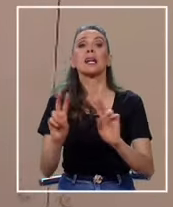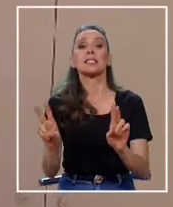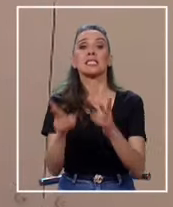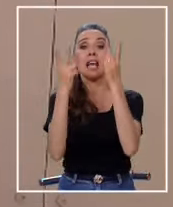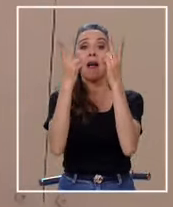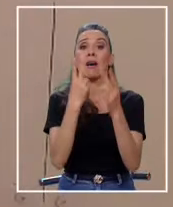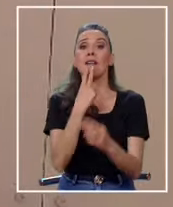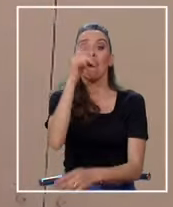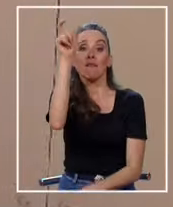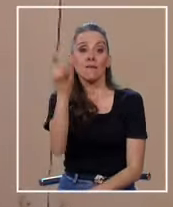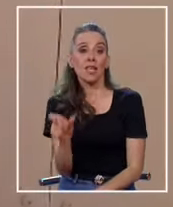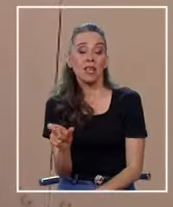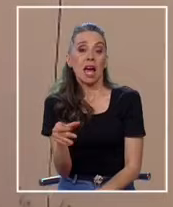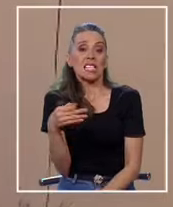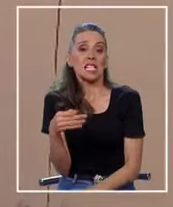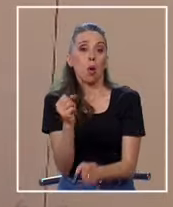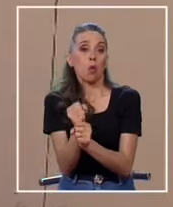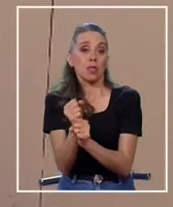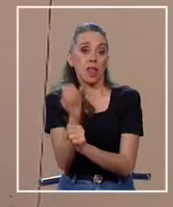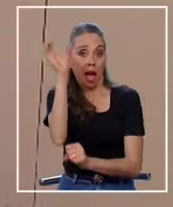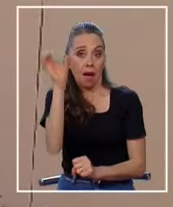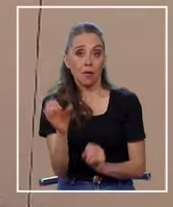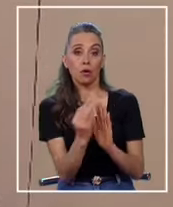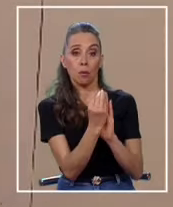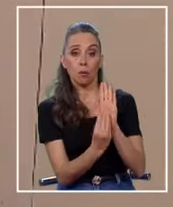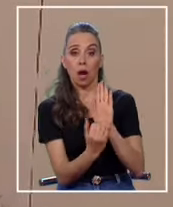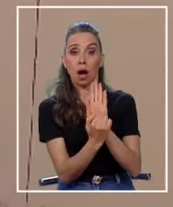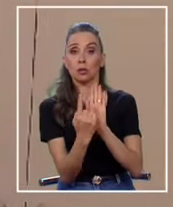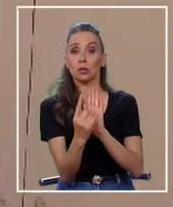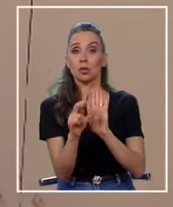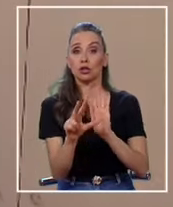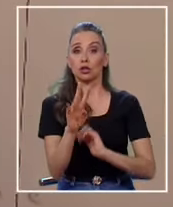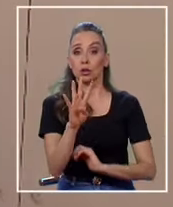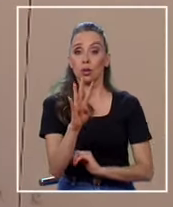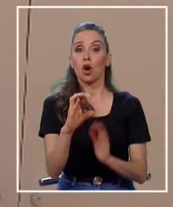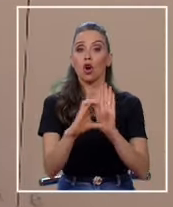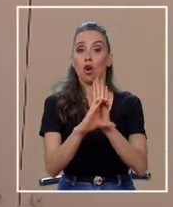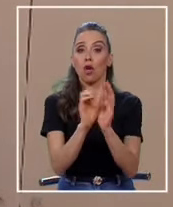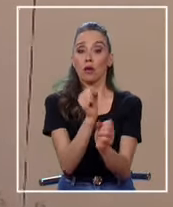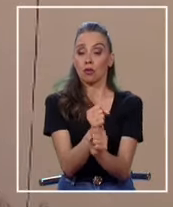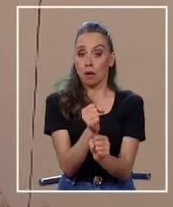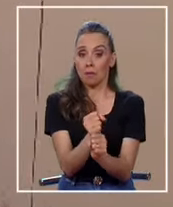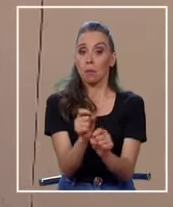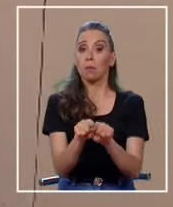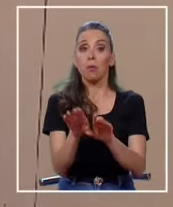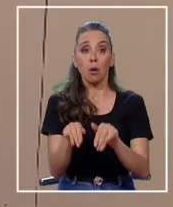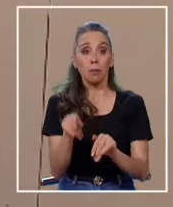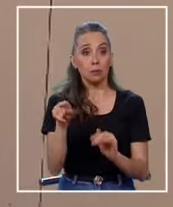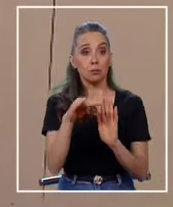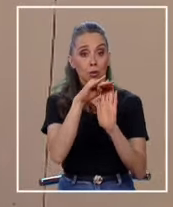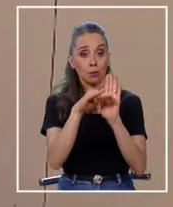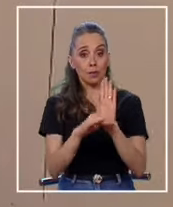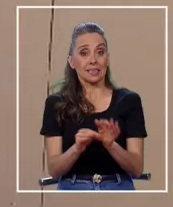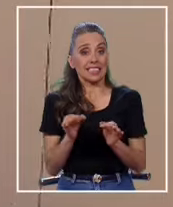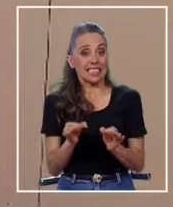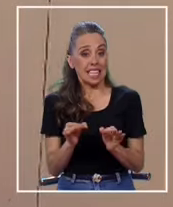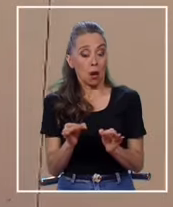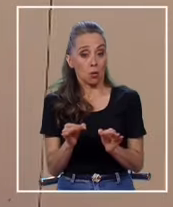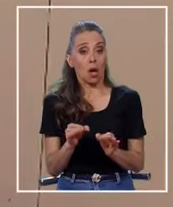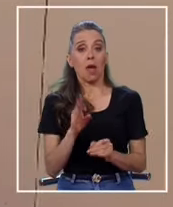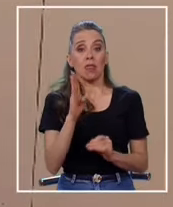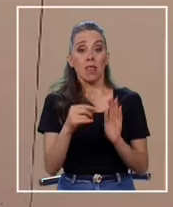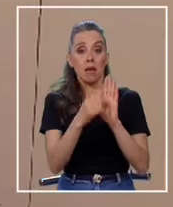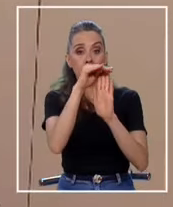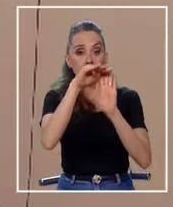vida y la seguridad del trabajador Por supuesto que esto sale en el artículo 184 del código del trabajo por lo mismo estos protocolos de seguridad tienen que